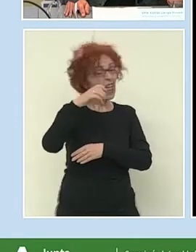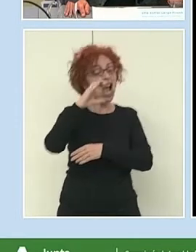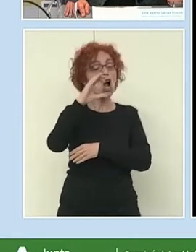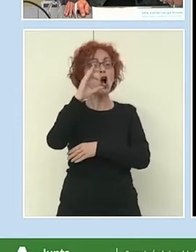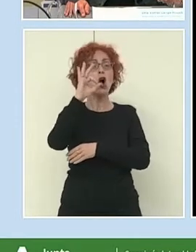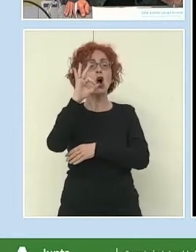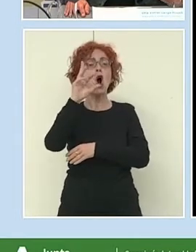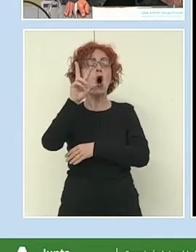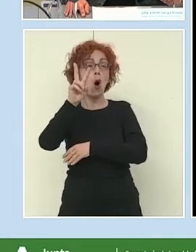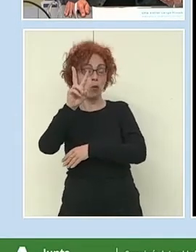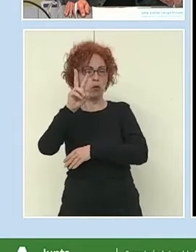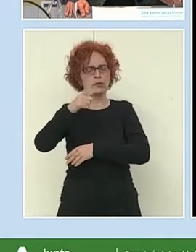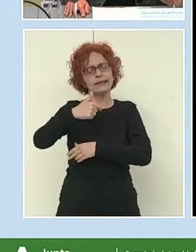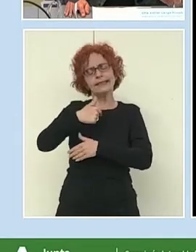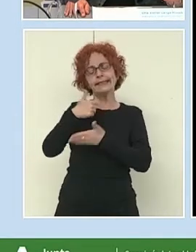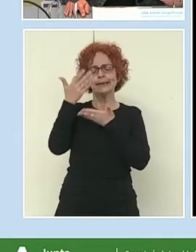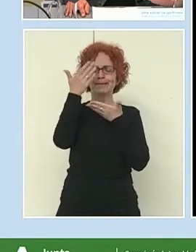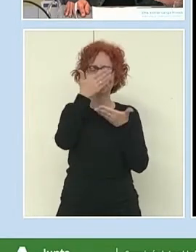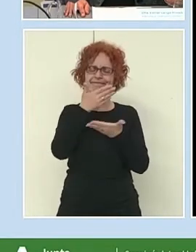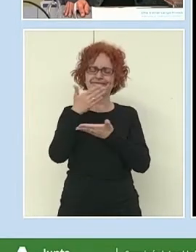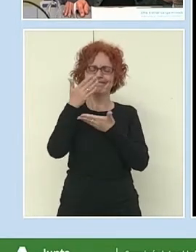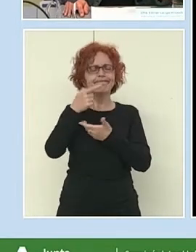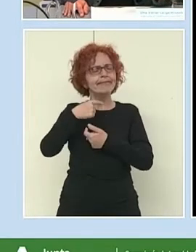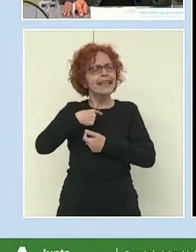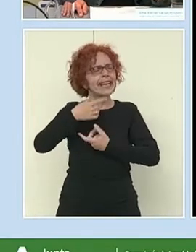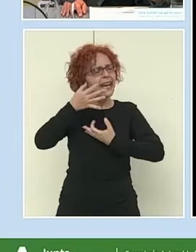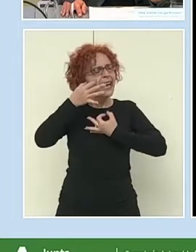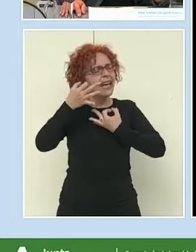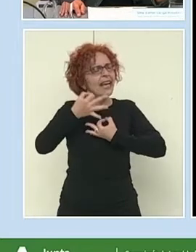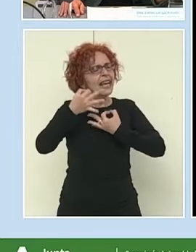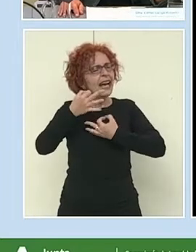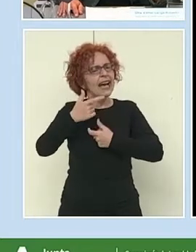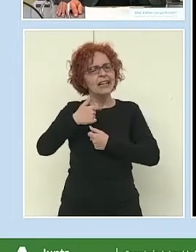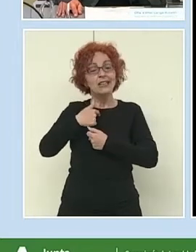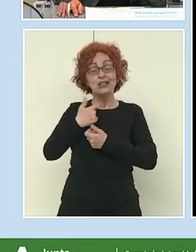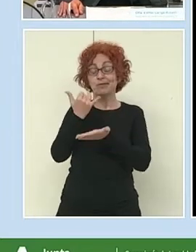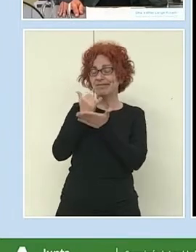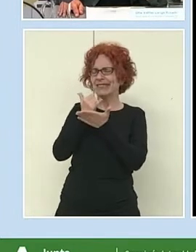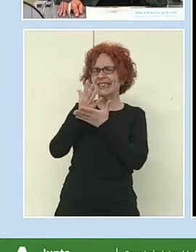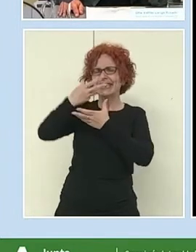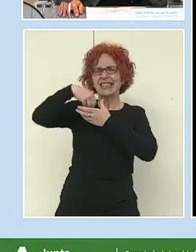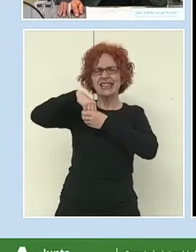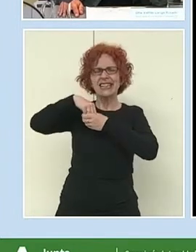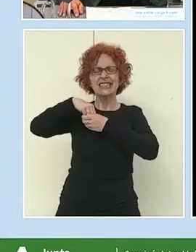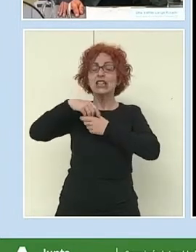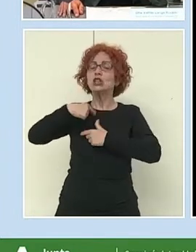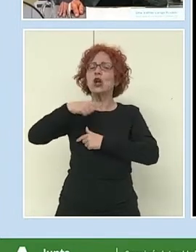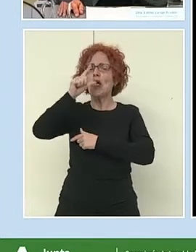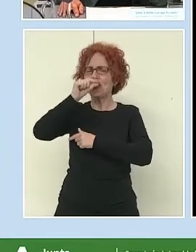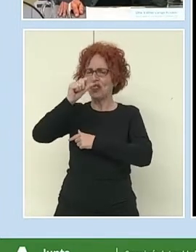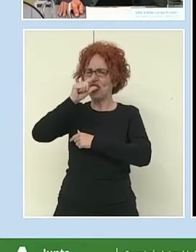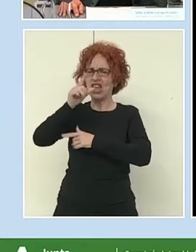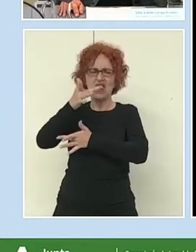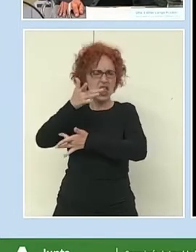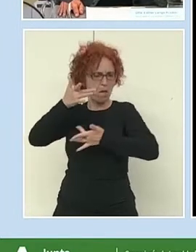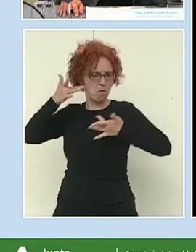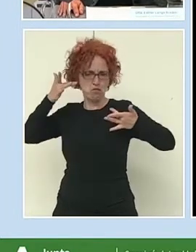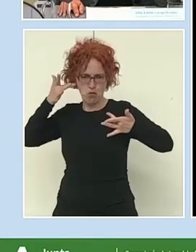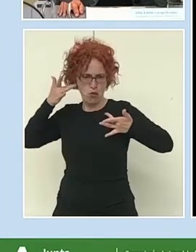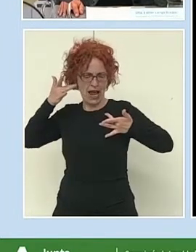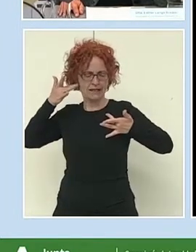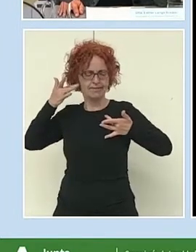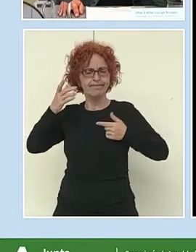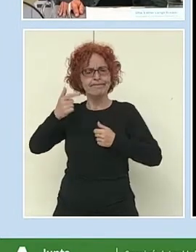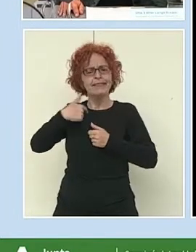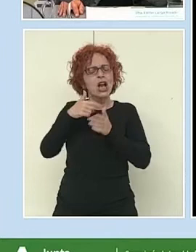Y bueno, pues realmente yo ya estaba, sí, es verdad que estaba en una clase ya de ciencias puras y casi todos mis compañeros